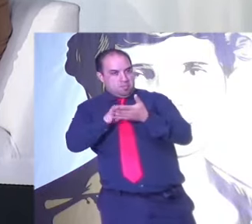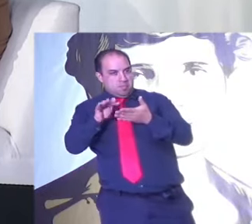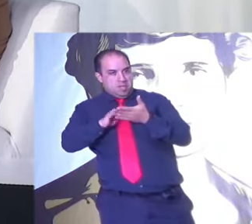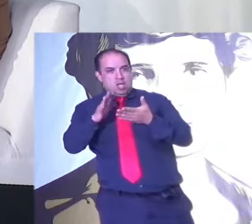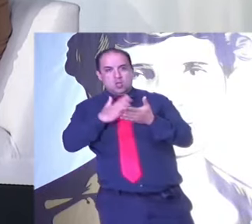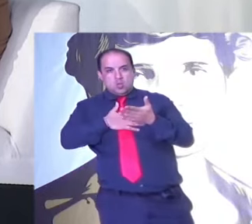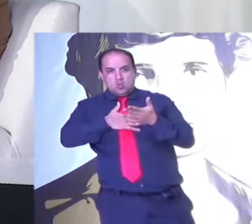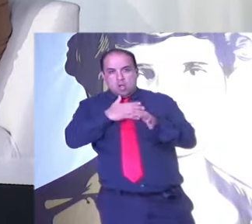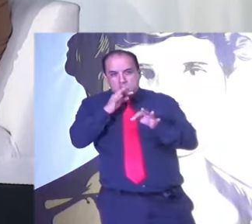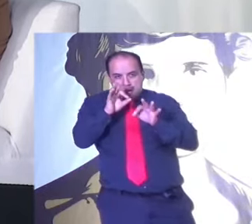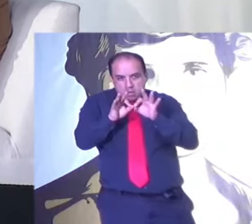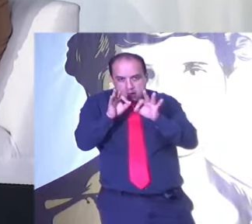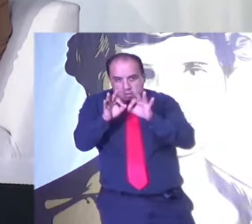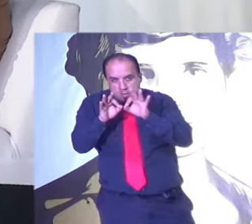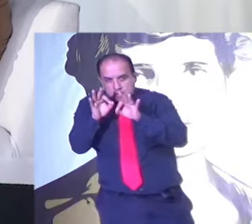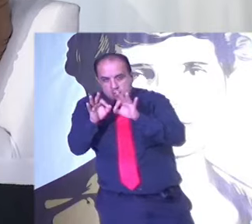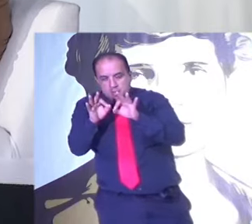escrupuloso,